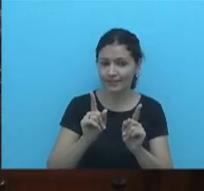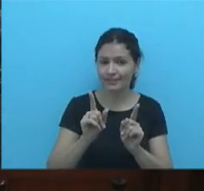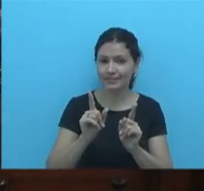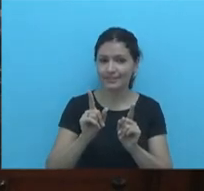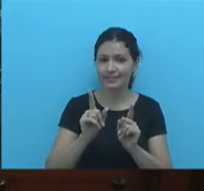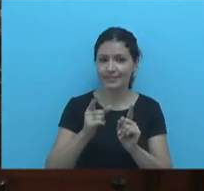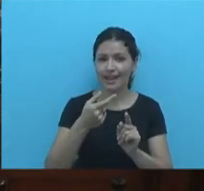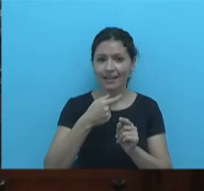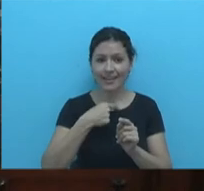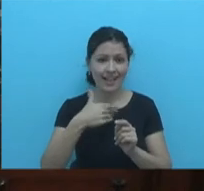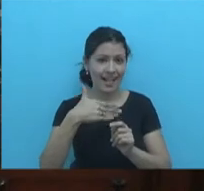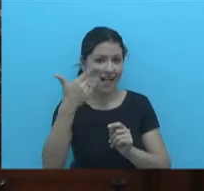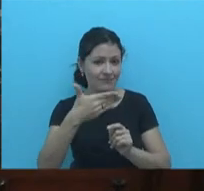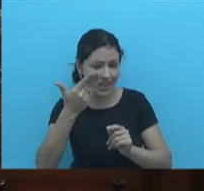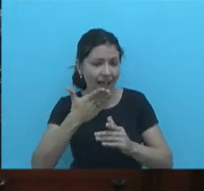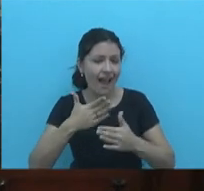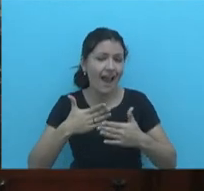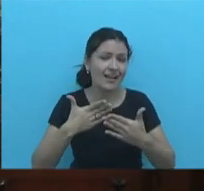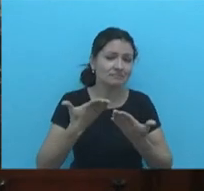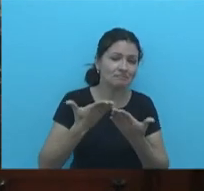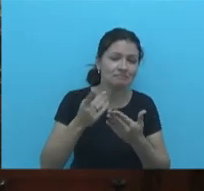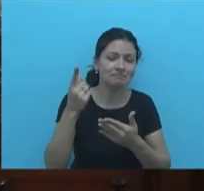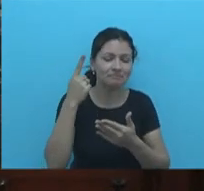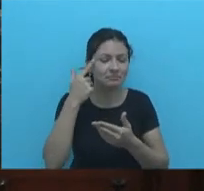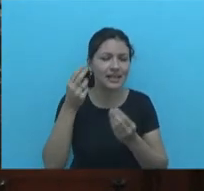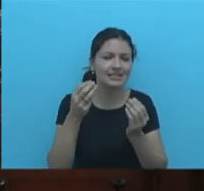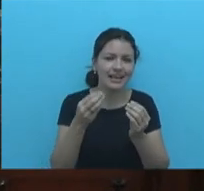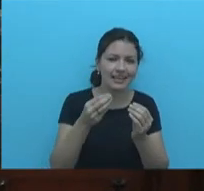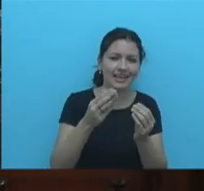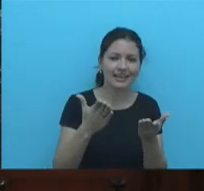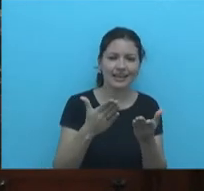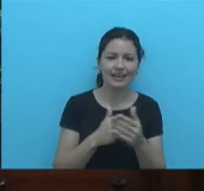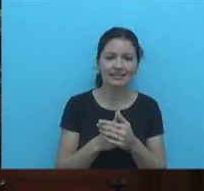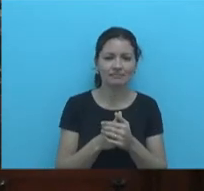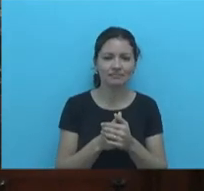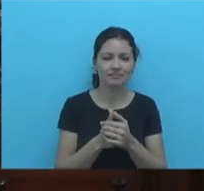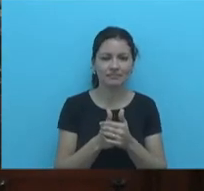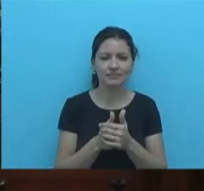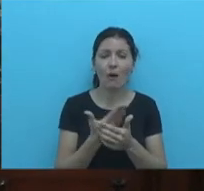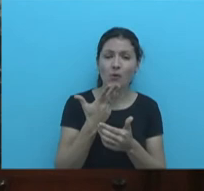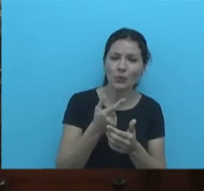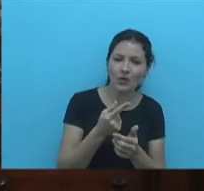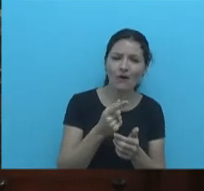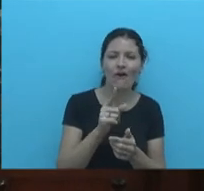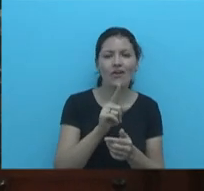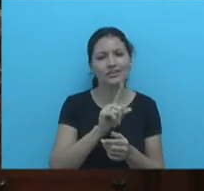quiere decir cómo se ha sentido, cómo le resultó la experiencia, lo